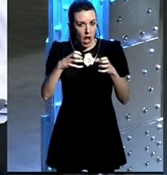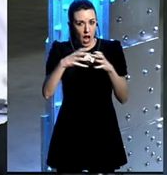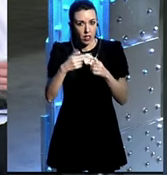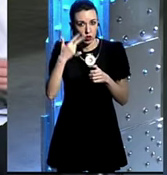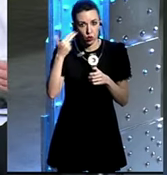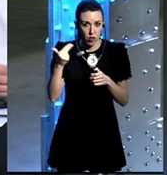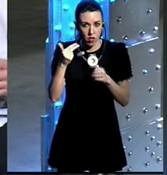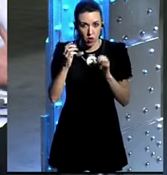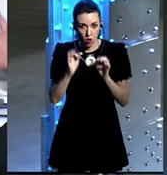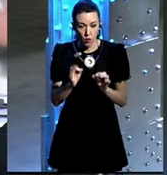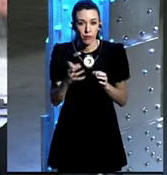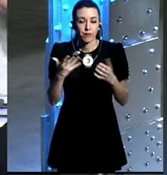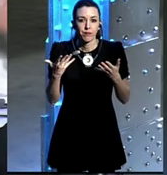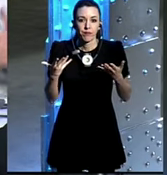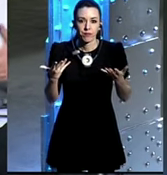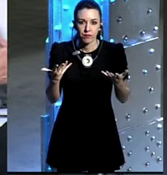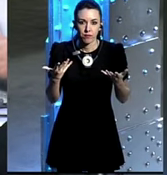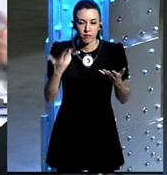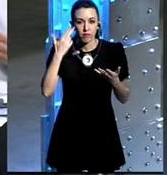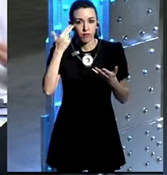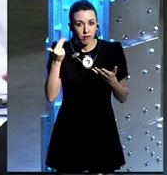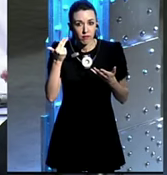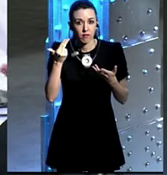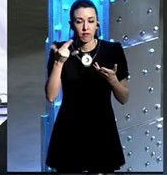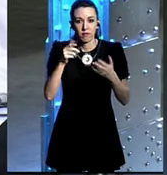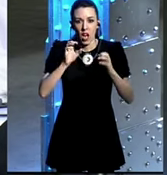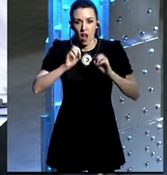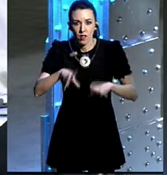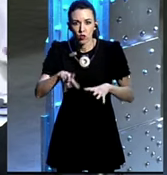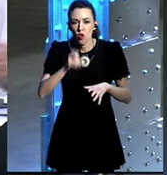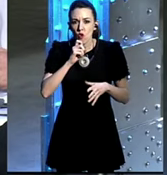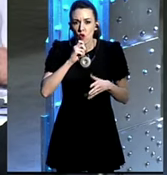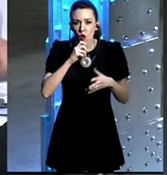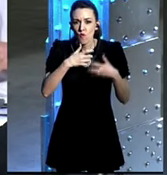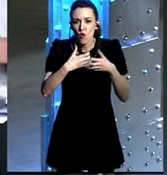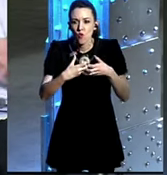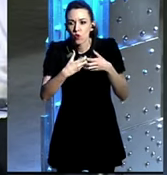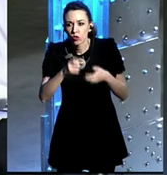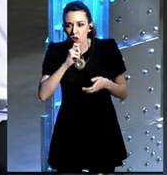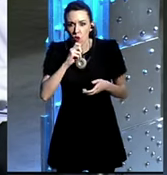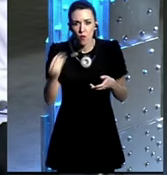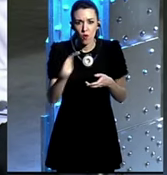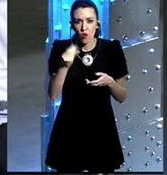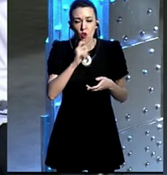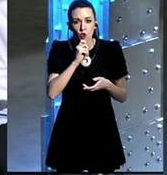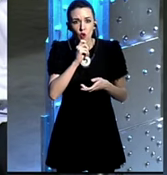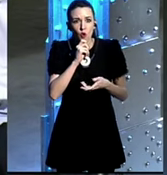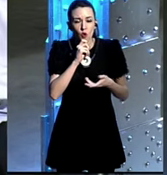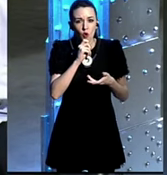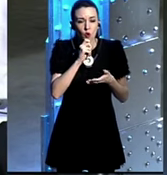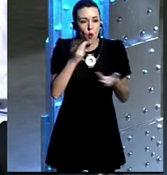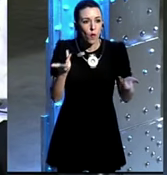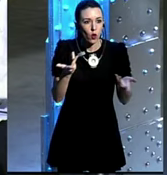suicidio. El suicidio, el abandono, ¿cómo se combate? ¿Cuándo? ¿Cómo recoges armas?